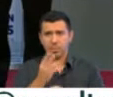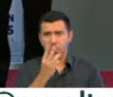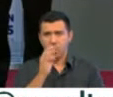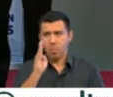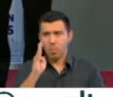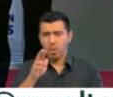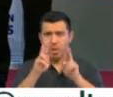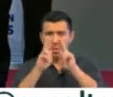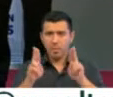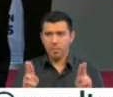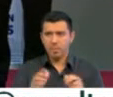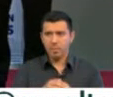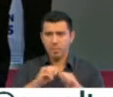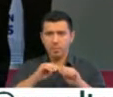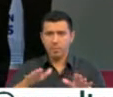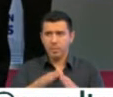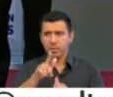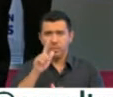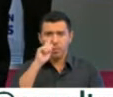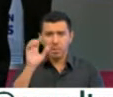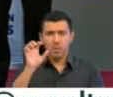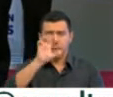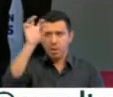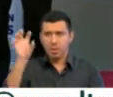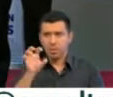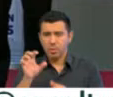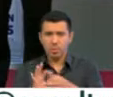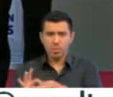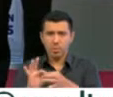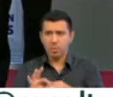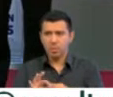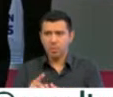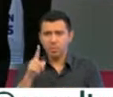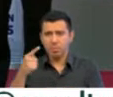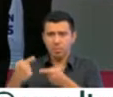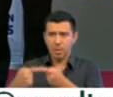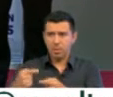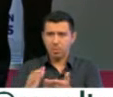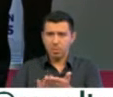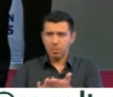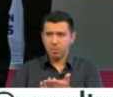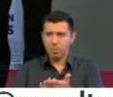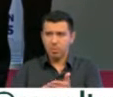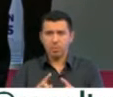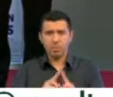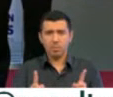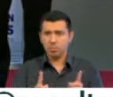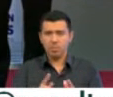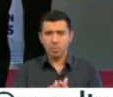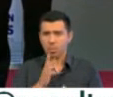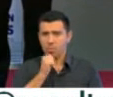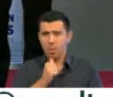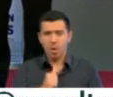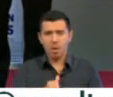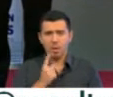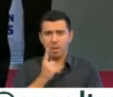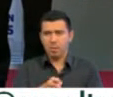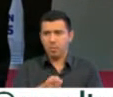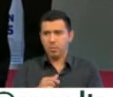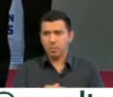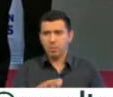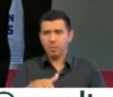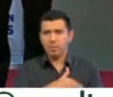de las Naciones Unidas para su discusión, sin la autorización del ministerio, como